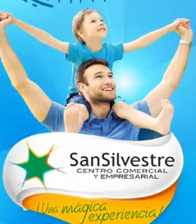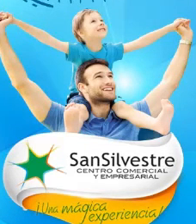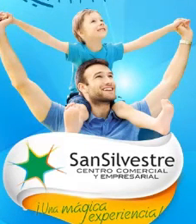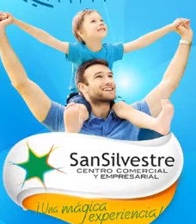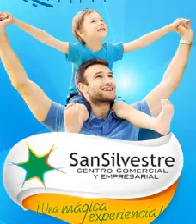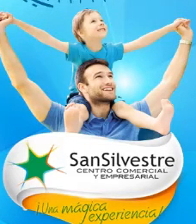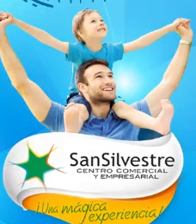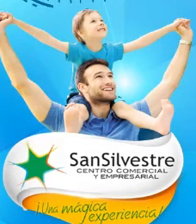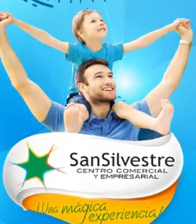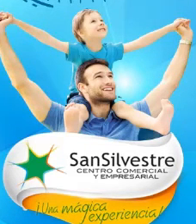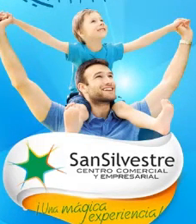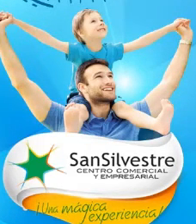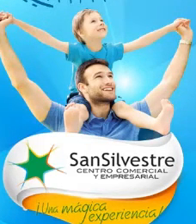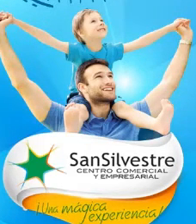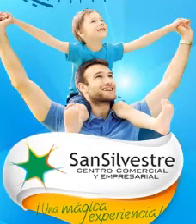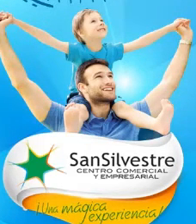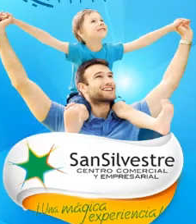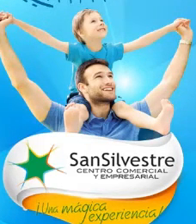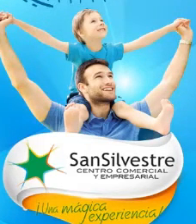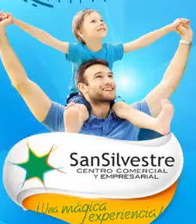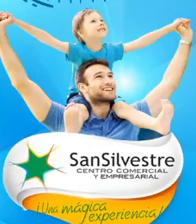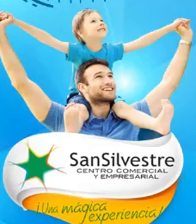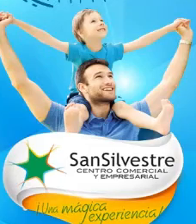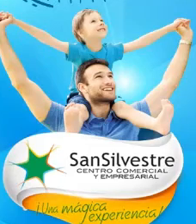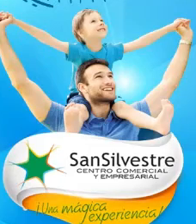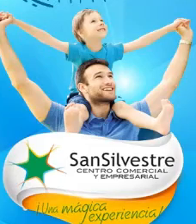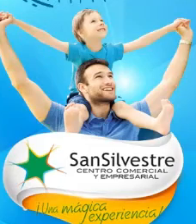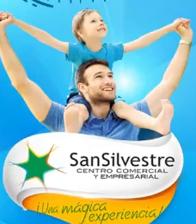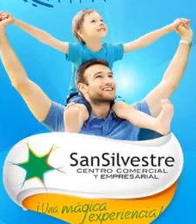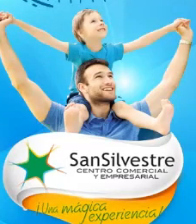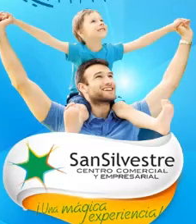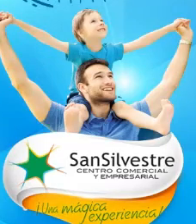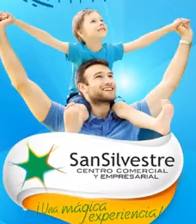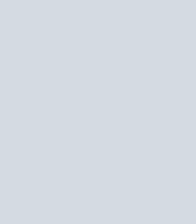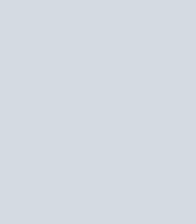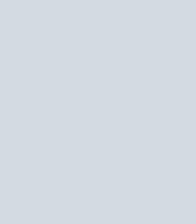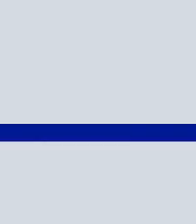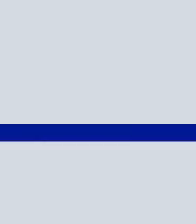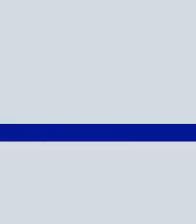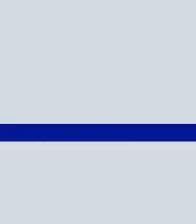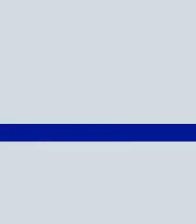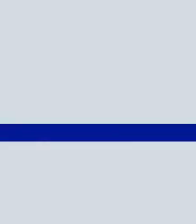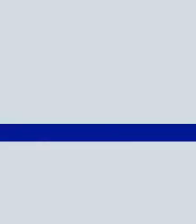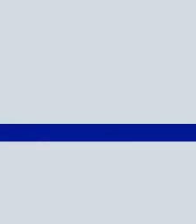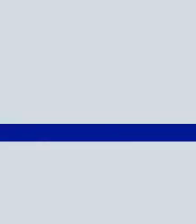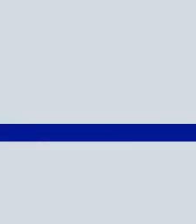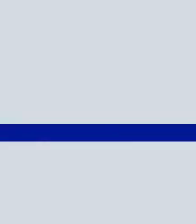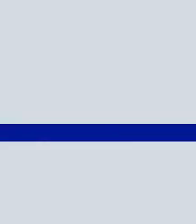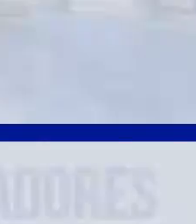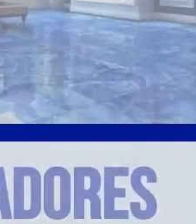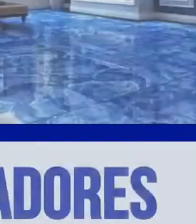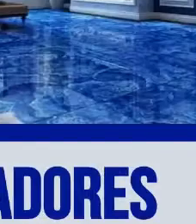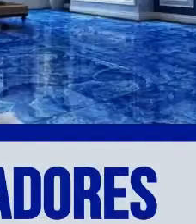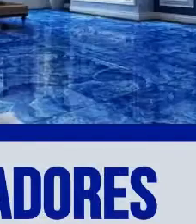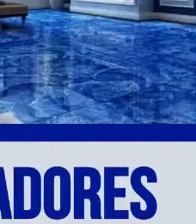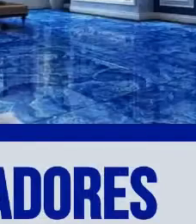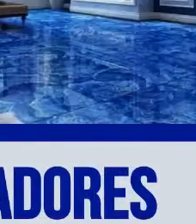de junio un ganador diario de un bono de marca del centro comercial por 200 mil pesos atención constructores arquitectos ingenieros